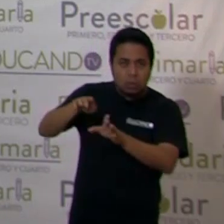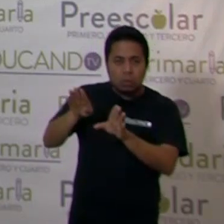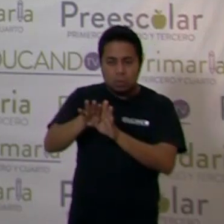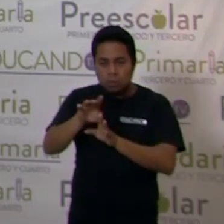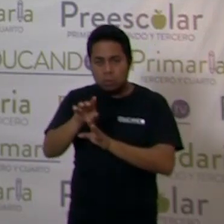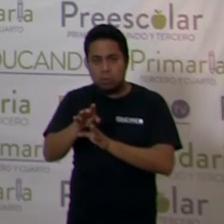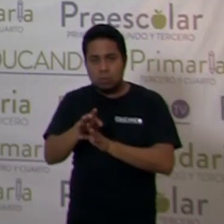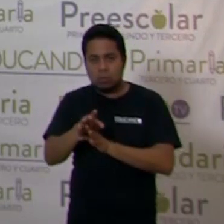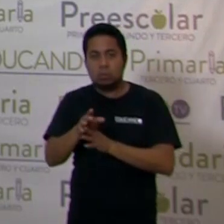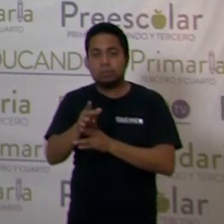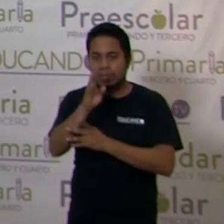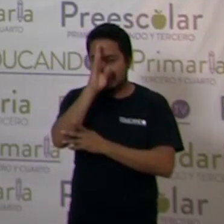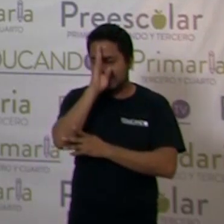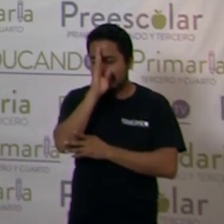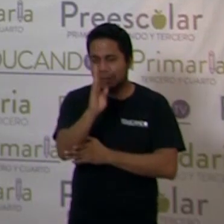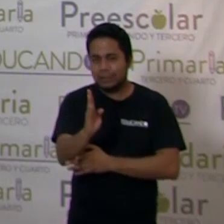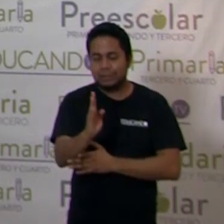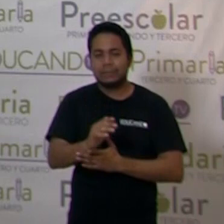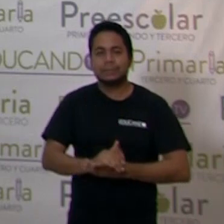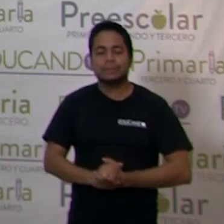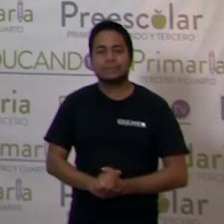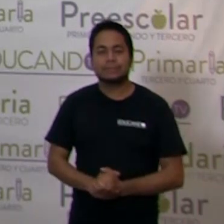sí son